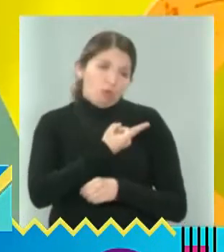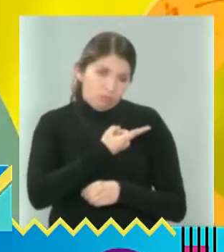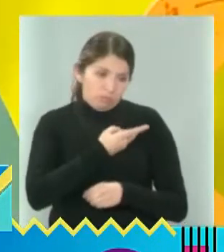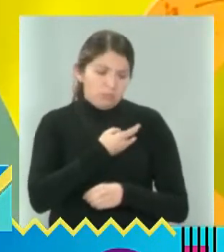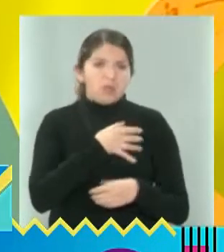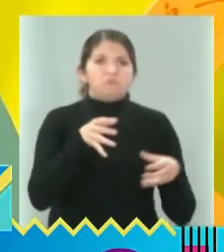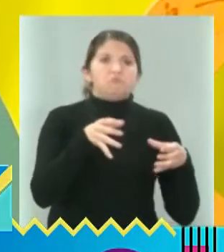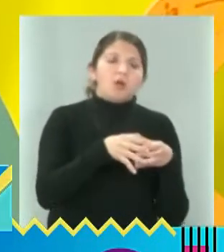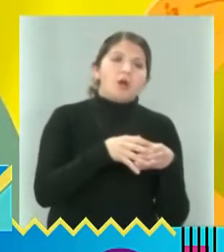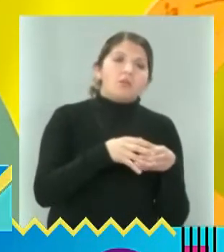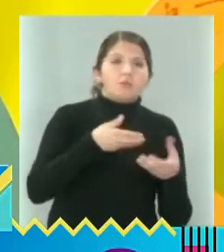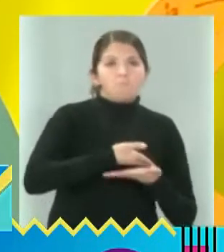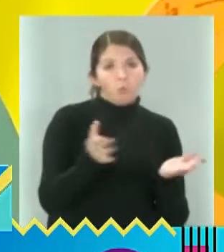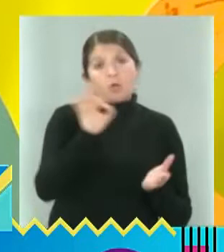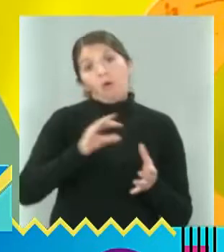sector privado,